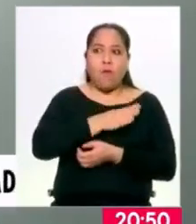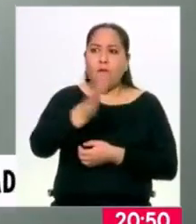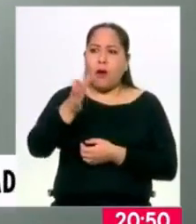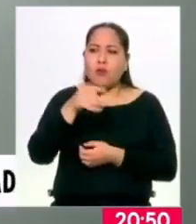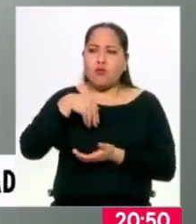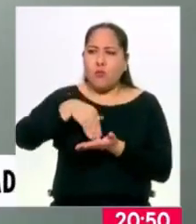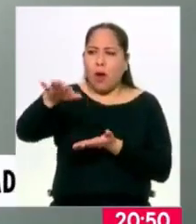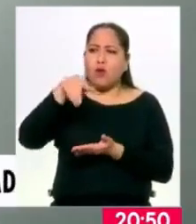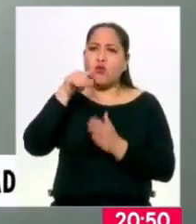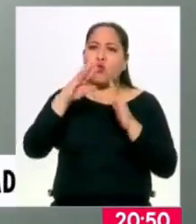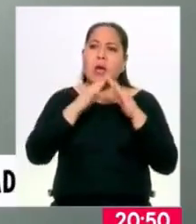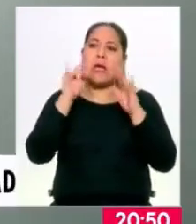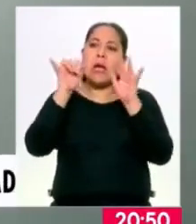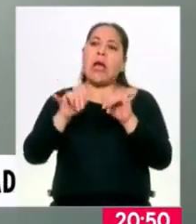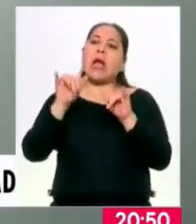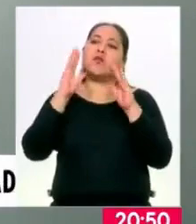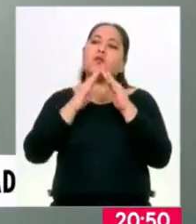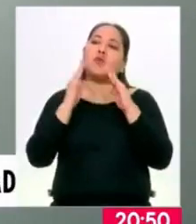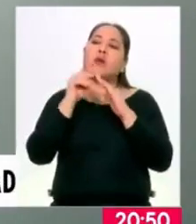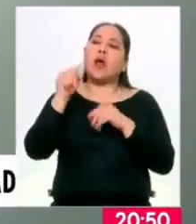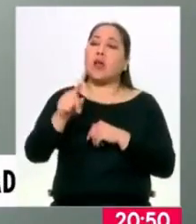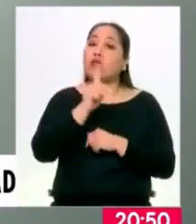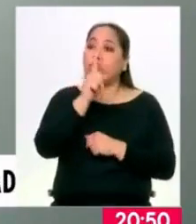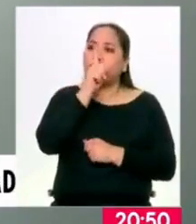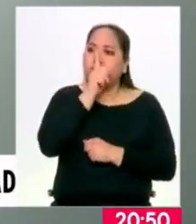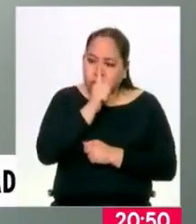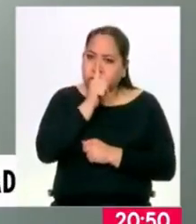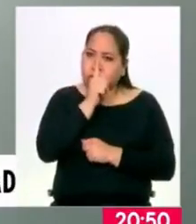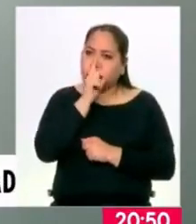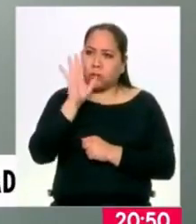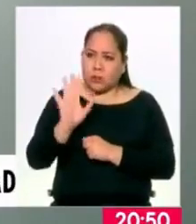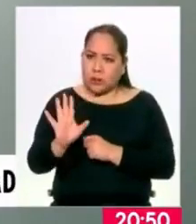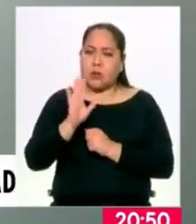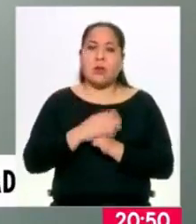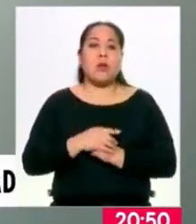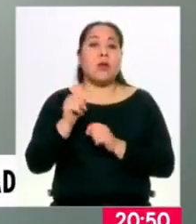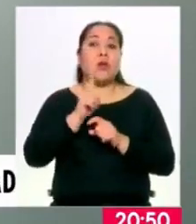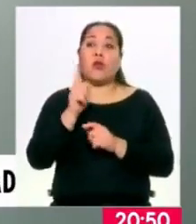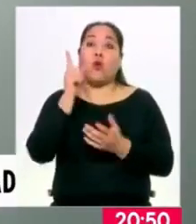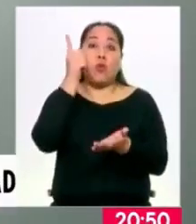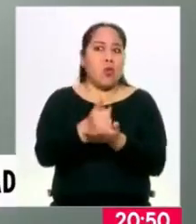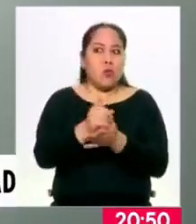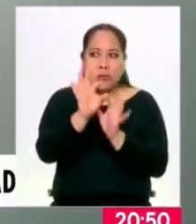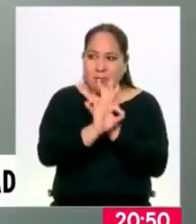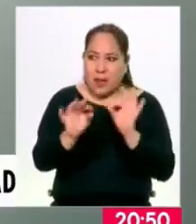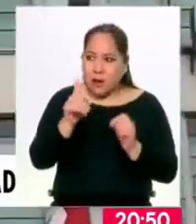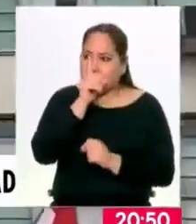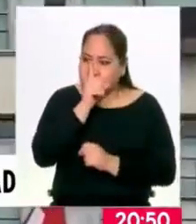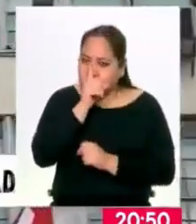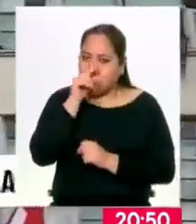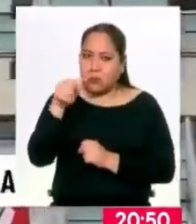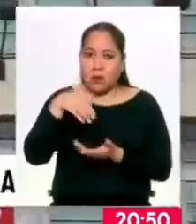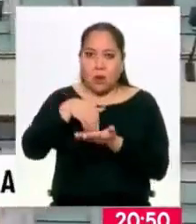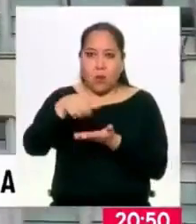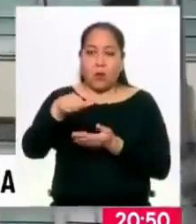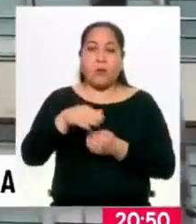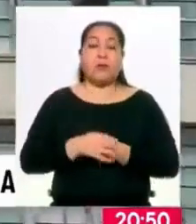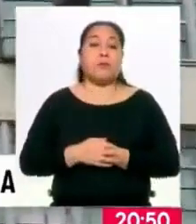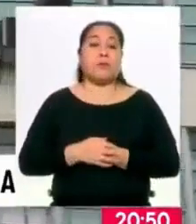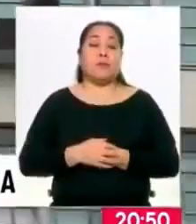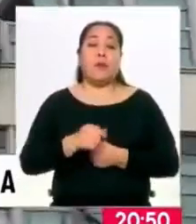que se queden en sus domicilios, no den mayor información y también que no se haga la denuncia correspondiente. El